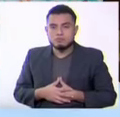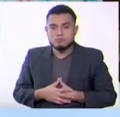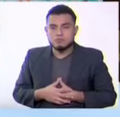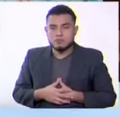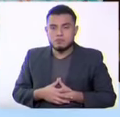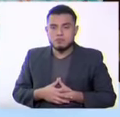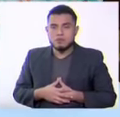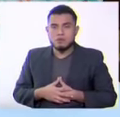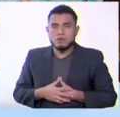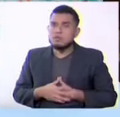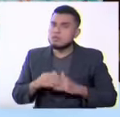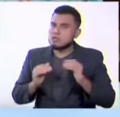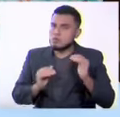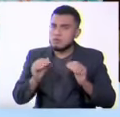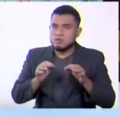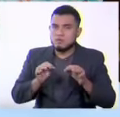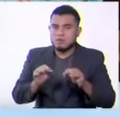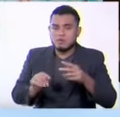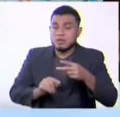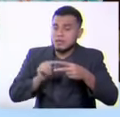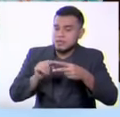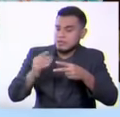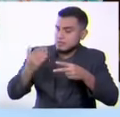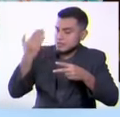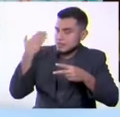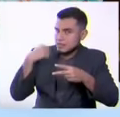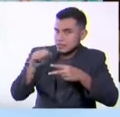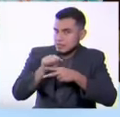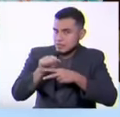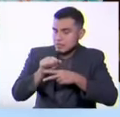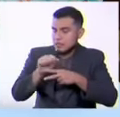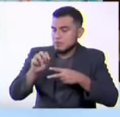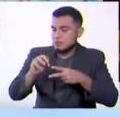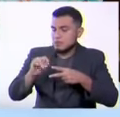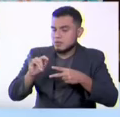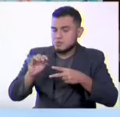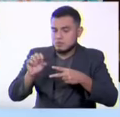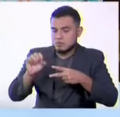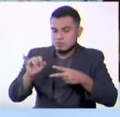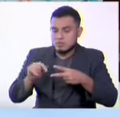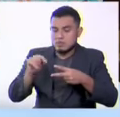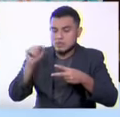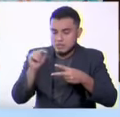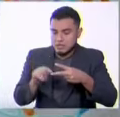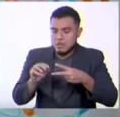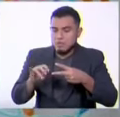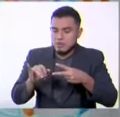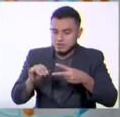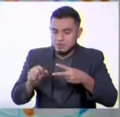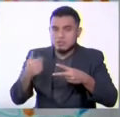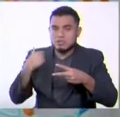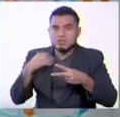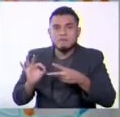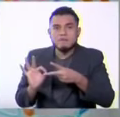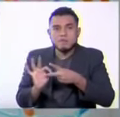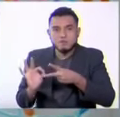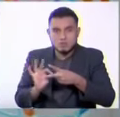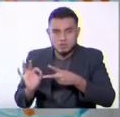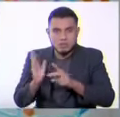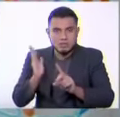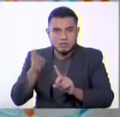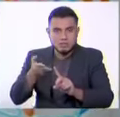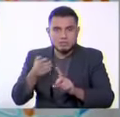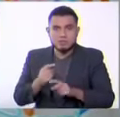Al igual que la mitosis, la meiosis también tiene funciones específicas. Una de las